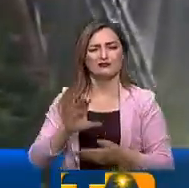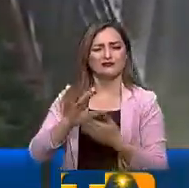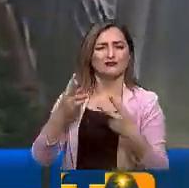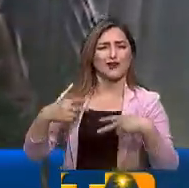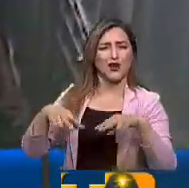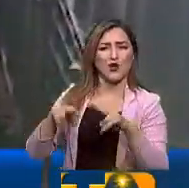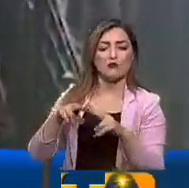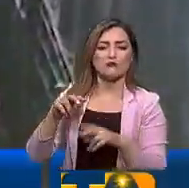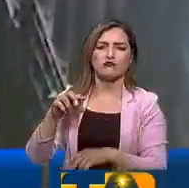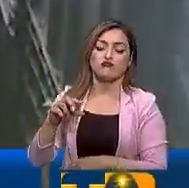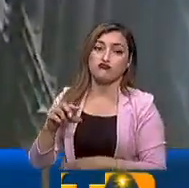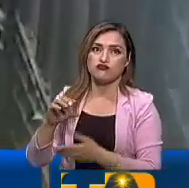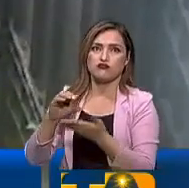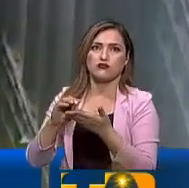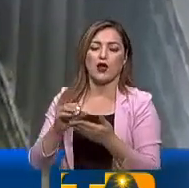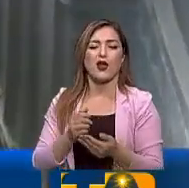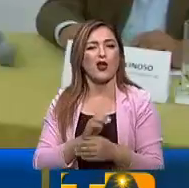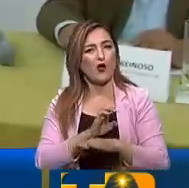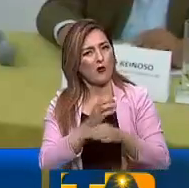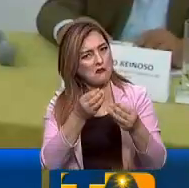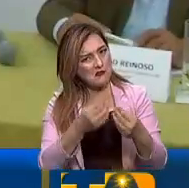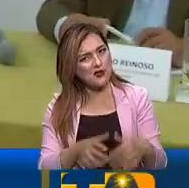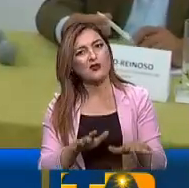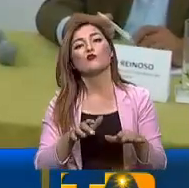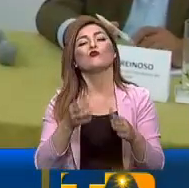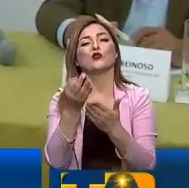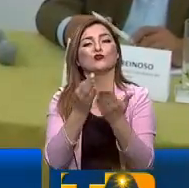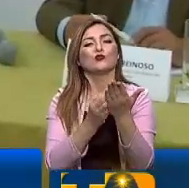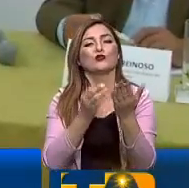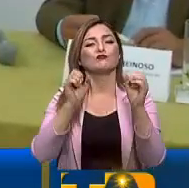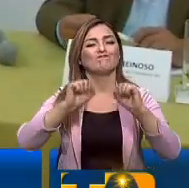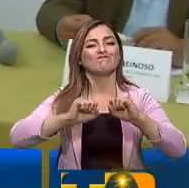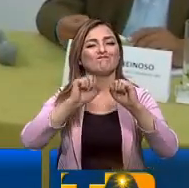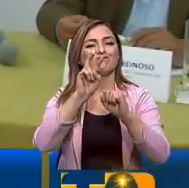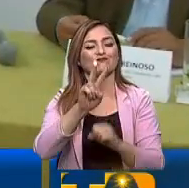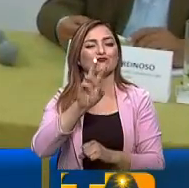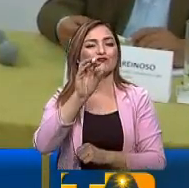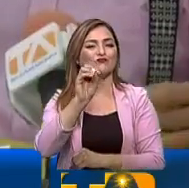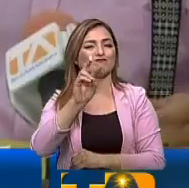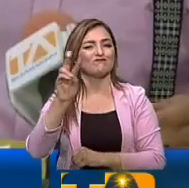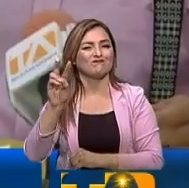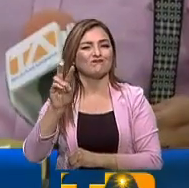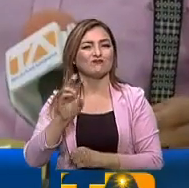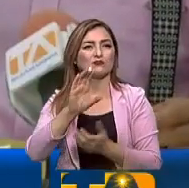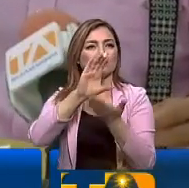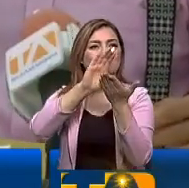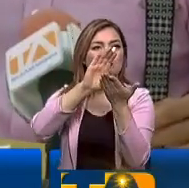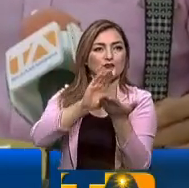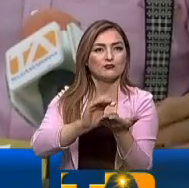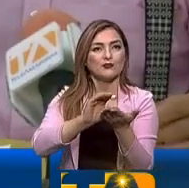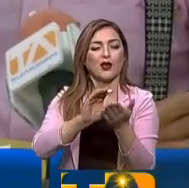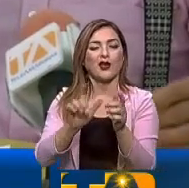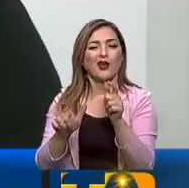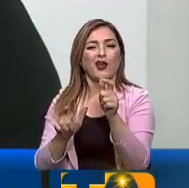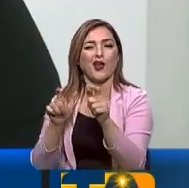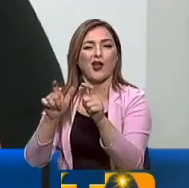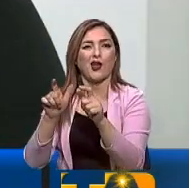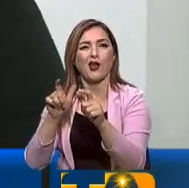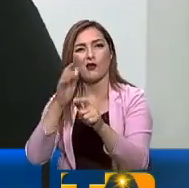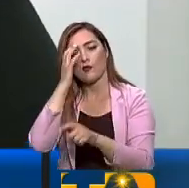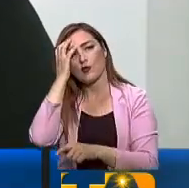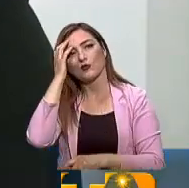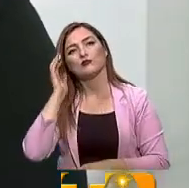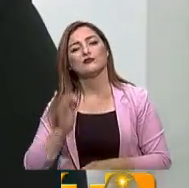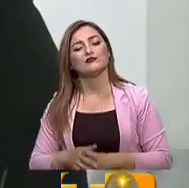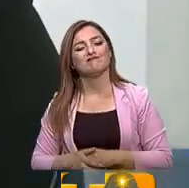al monto que podría perder el país, el presupuesto de 2022 tiene una merma que preocupa al sector. Es decir,